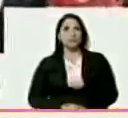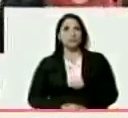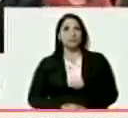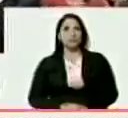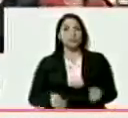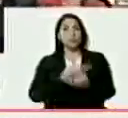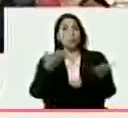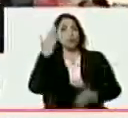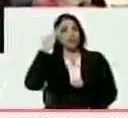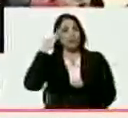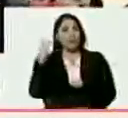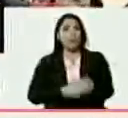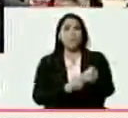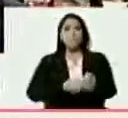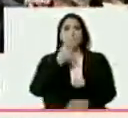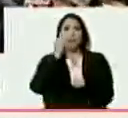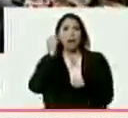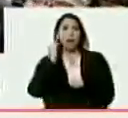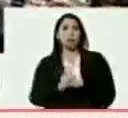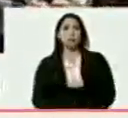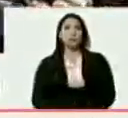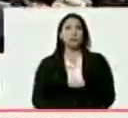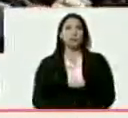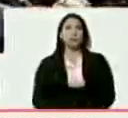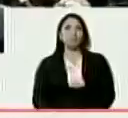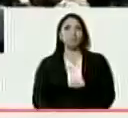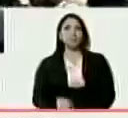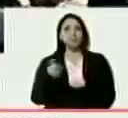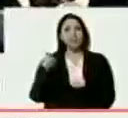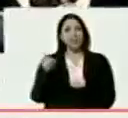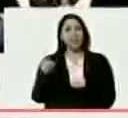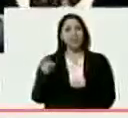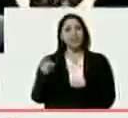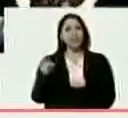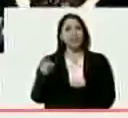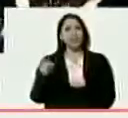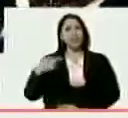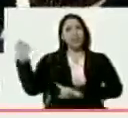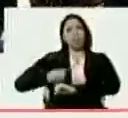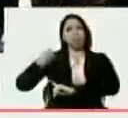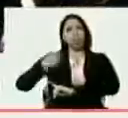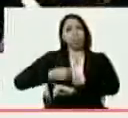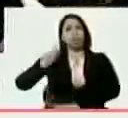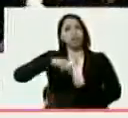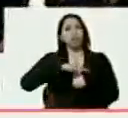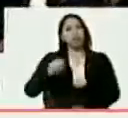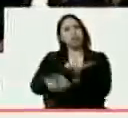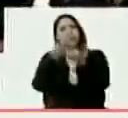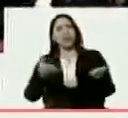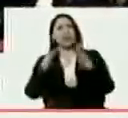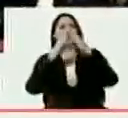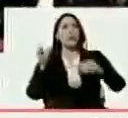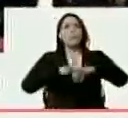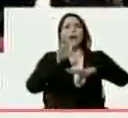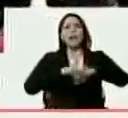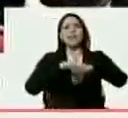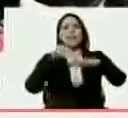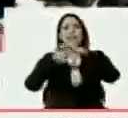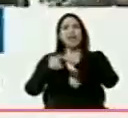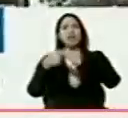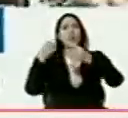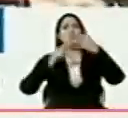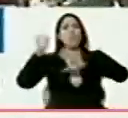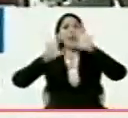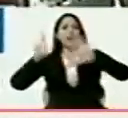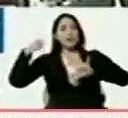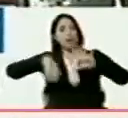Ustedes saben, hermanos y hermanas, que ellos van a seguir acusándonos a nosotros y a ustedes de todo lo que ocurre en sus países. A